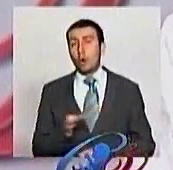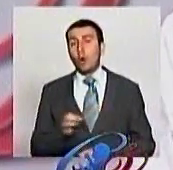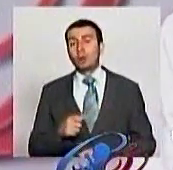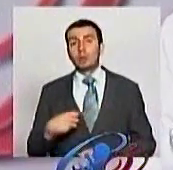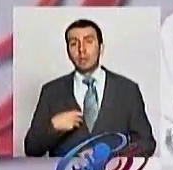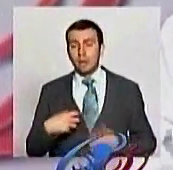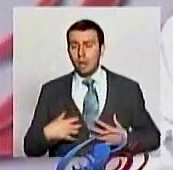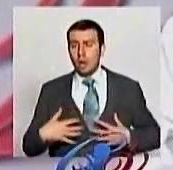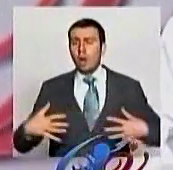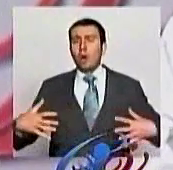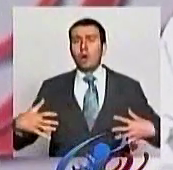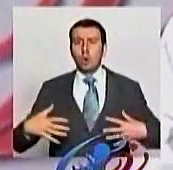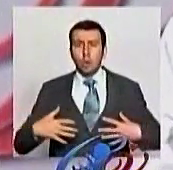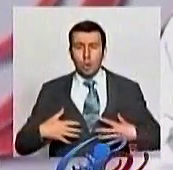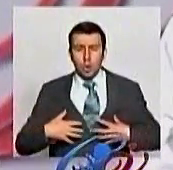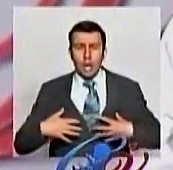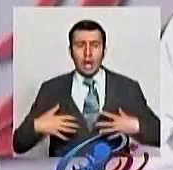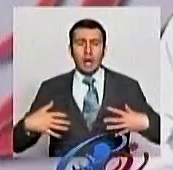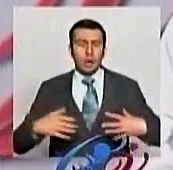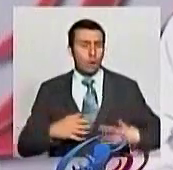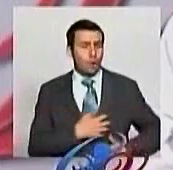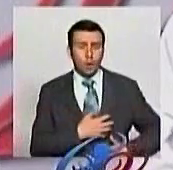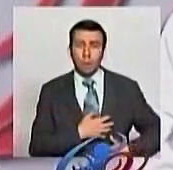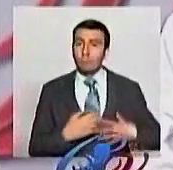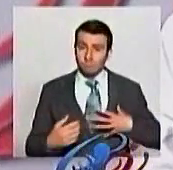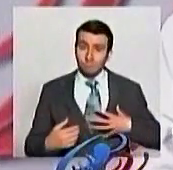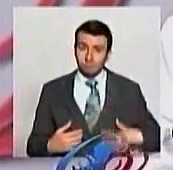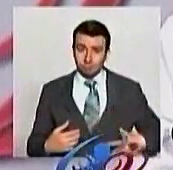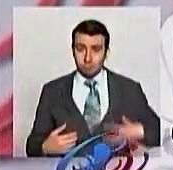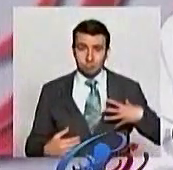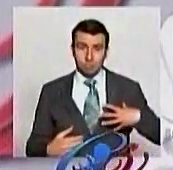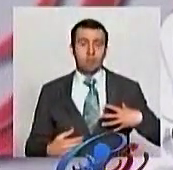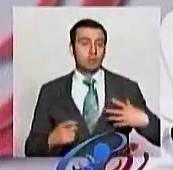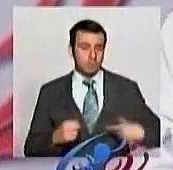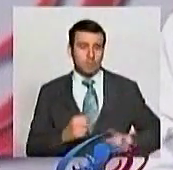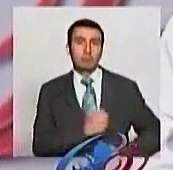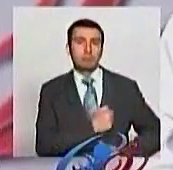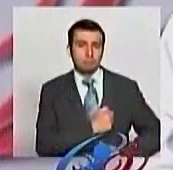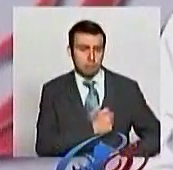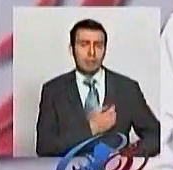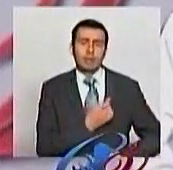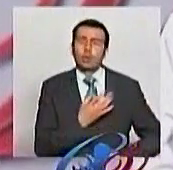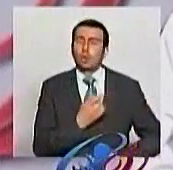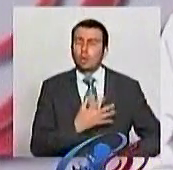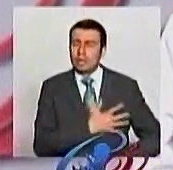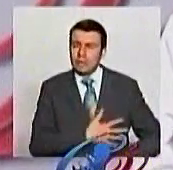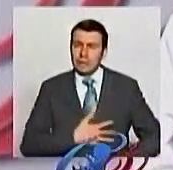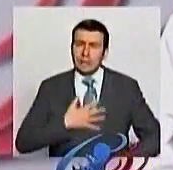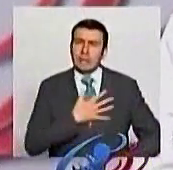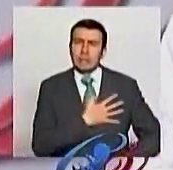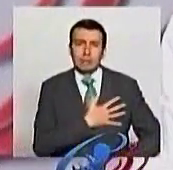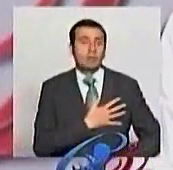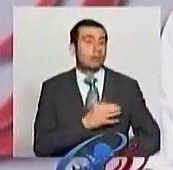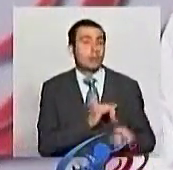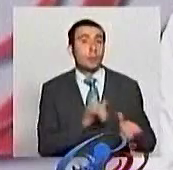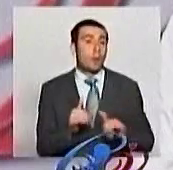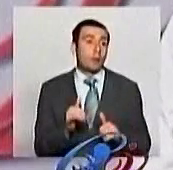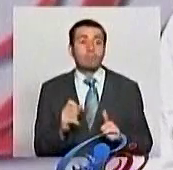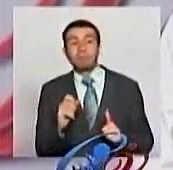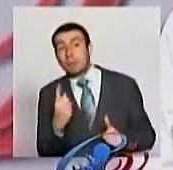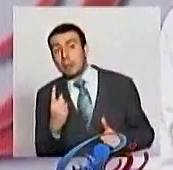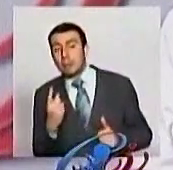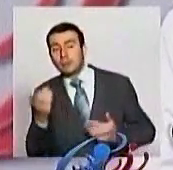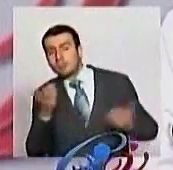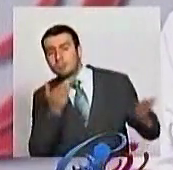lado izquierdo, del lóbulo izquierdo, ¿cierto?, del pulmón, eso también me puede dar un dolor en ese lado del